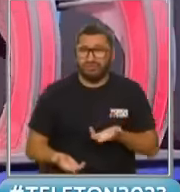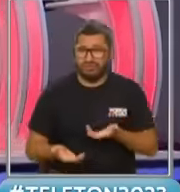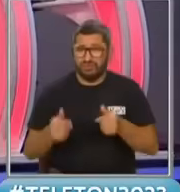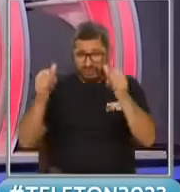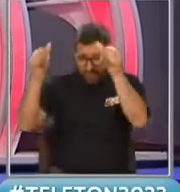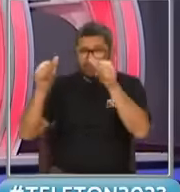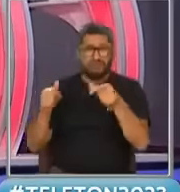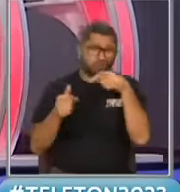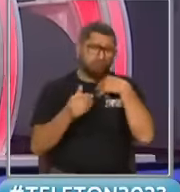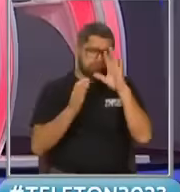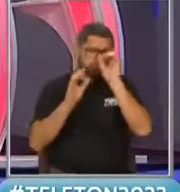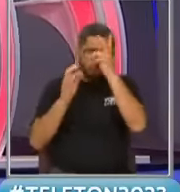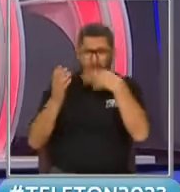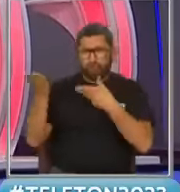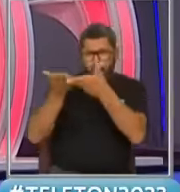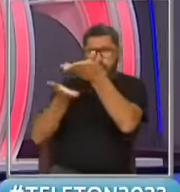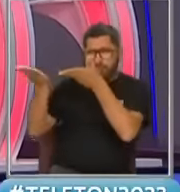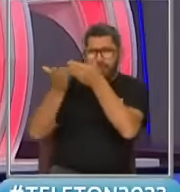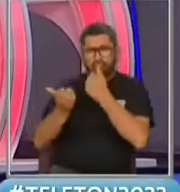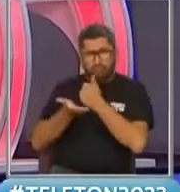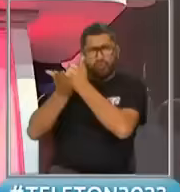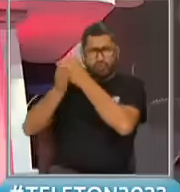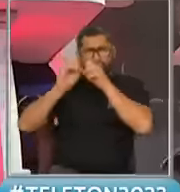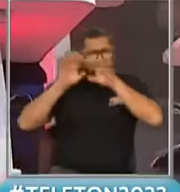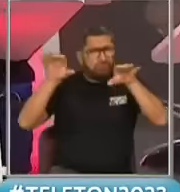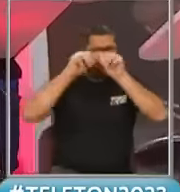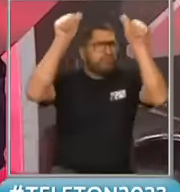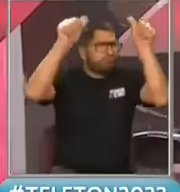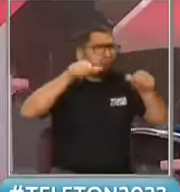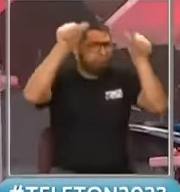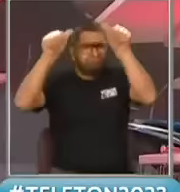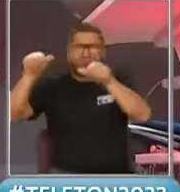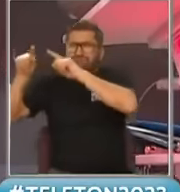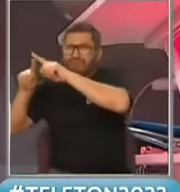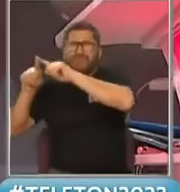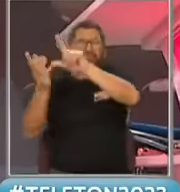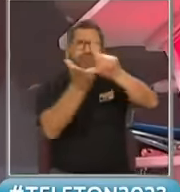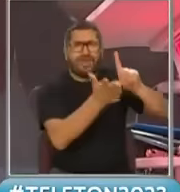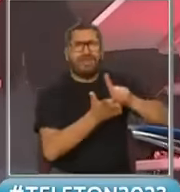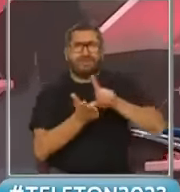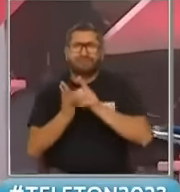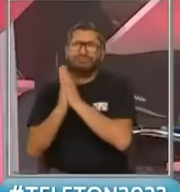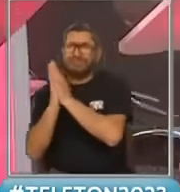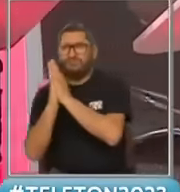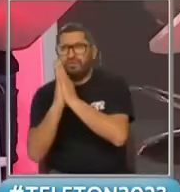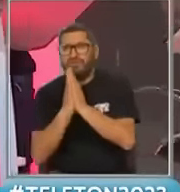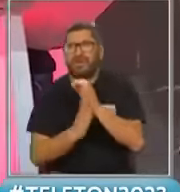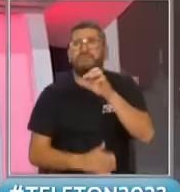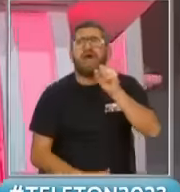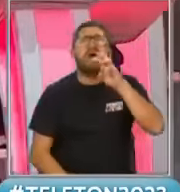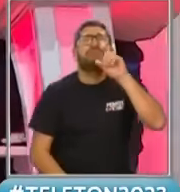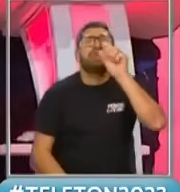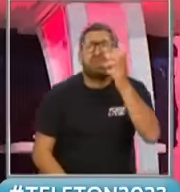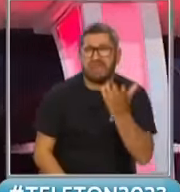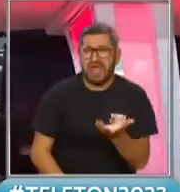por favor. De verdad, me lo pegan ahí. De verdad. ¡Pamelita! ¿Cómo estás, mi amor? Sí, mi